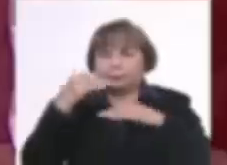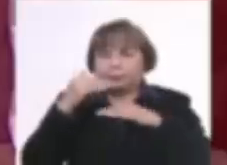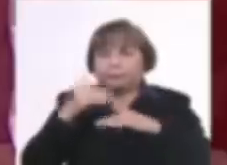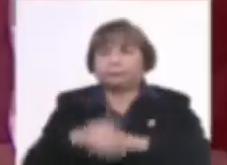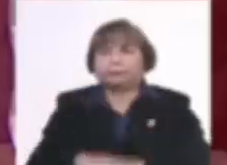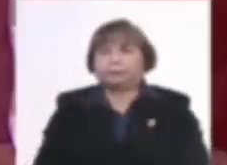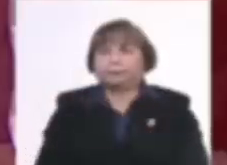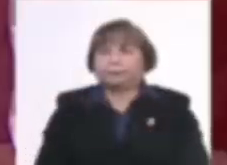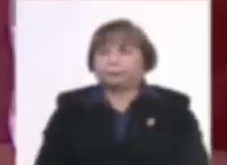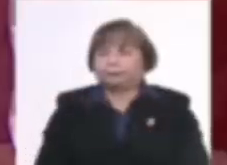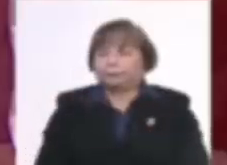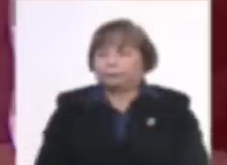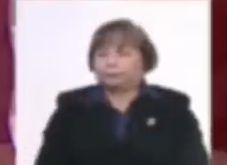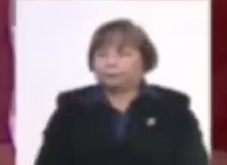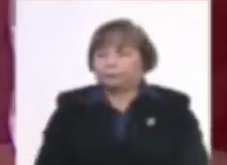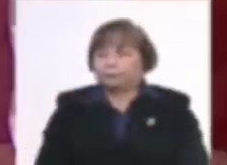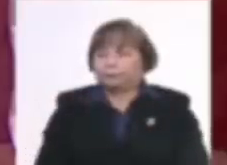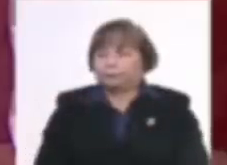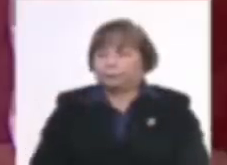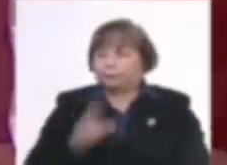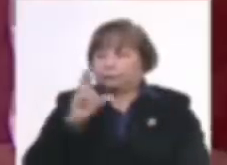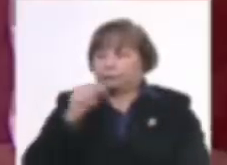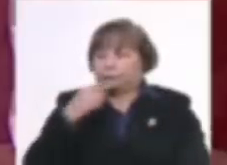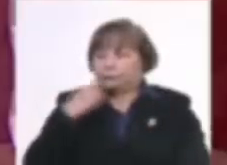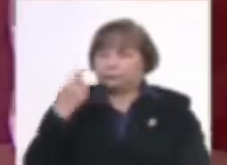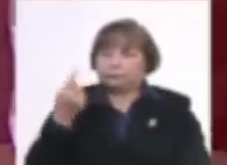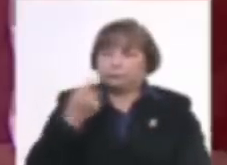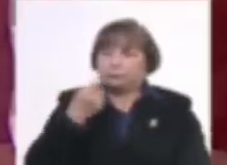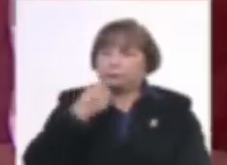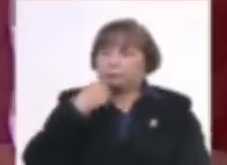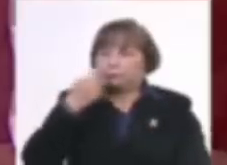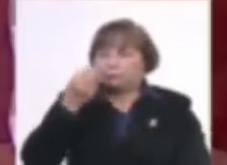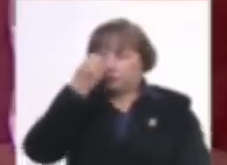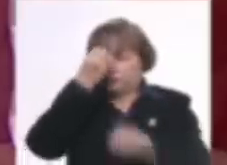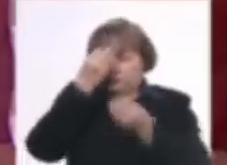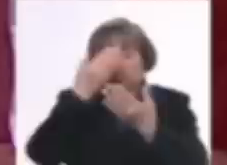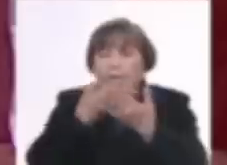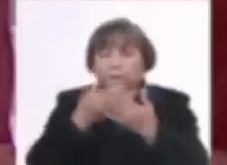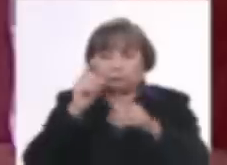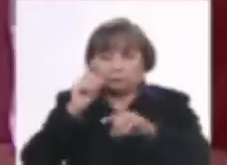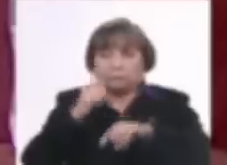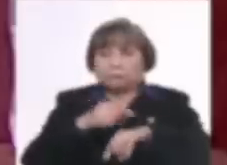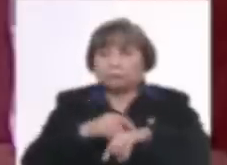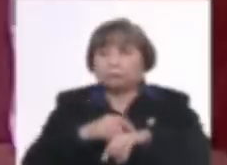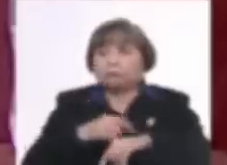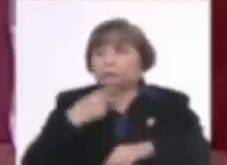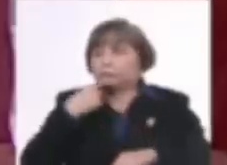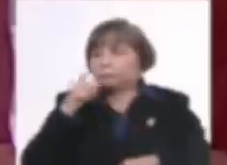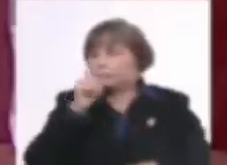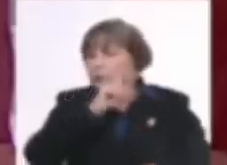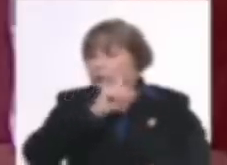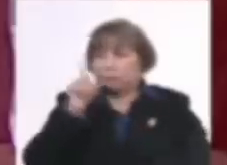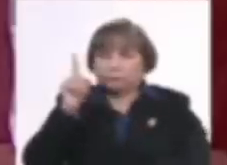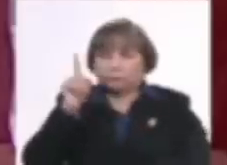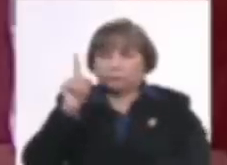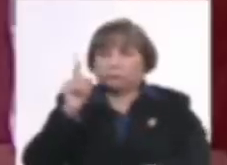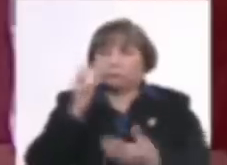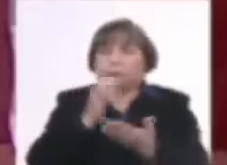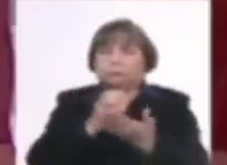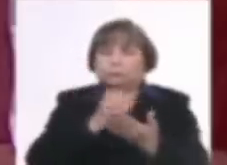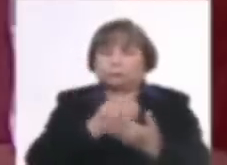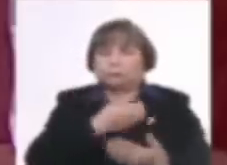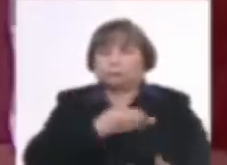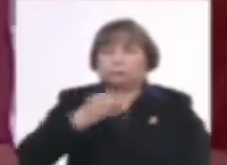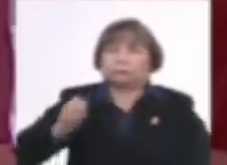restricciones, no. Lo único que a mí se me informó en algún momento era que no podía contratar con